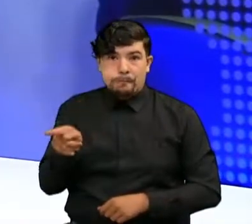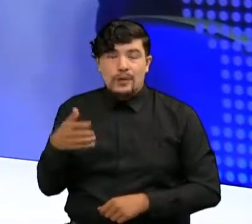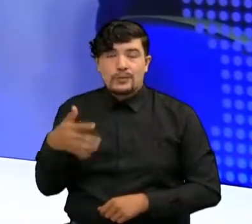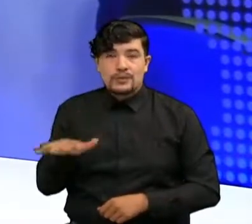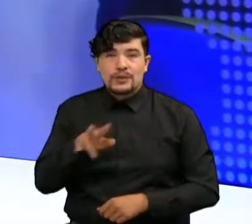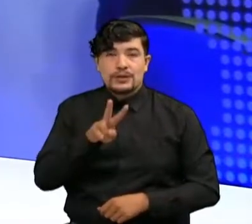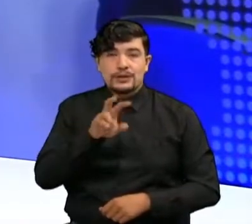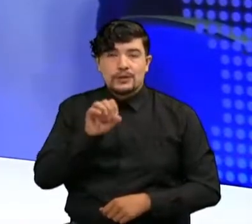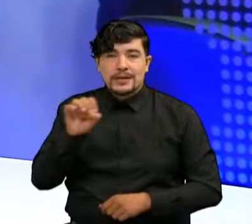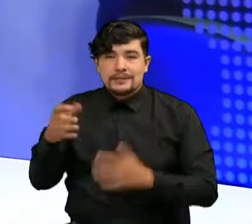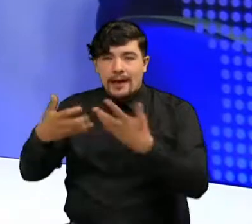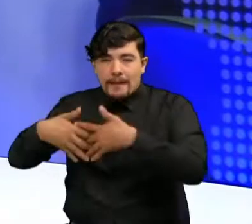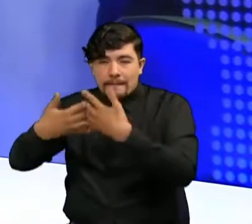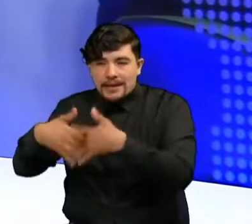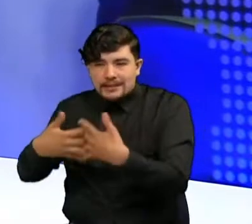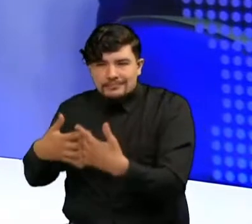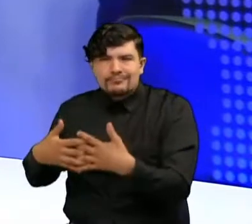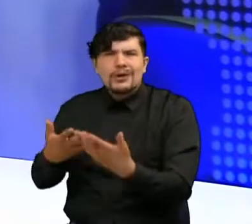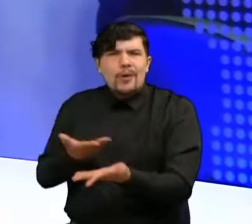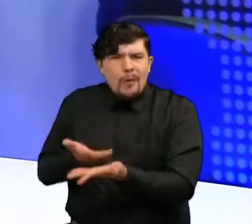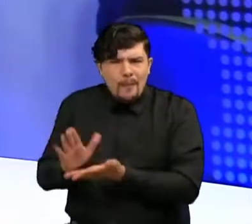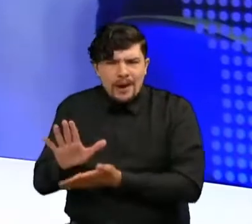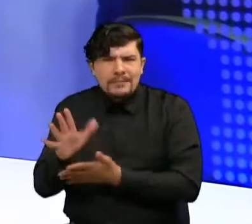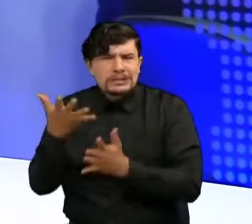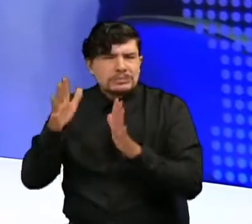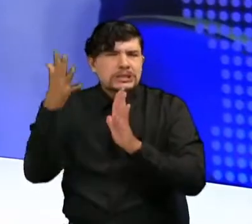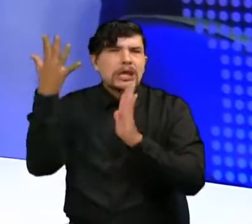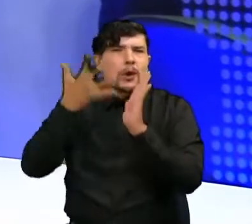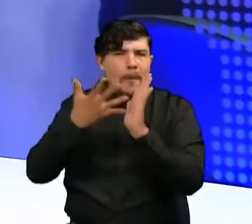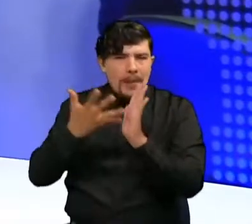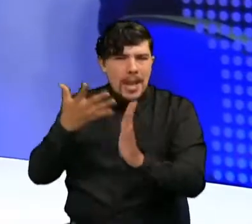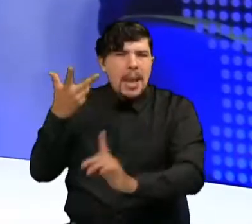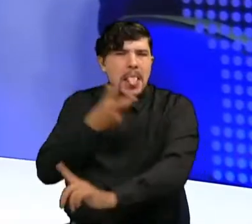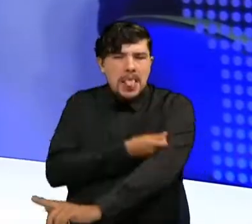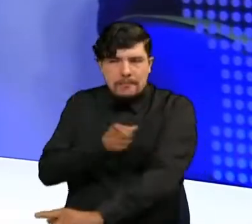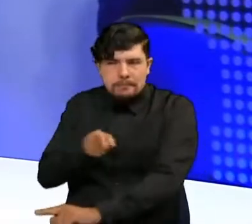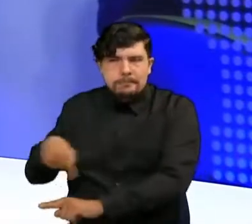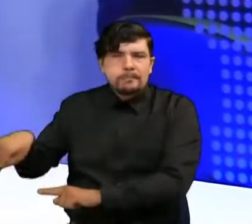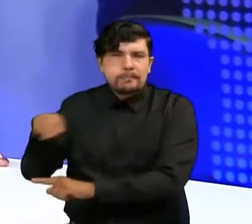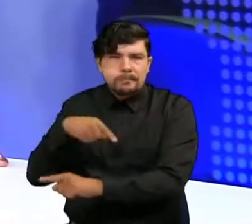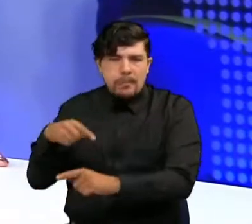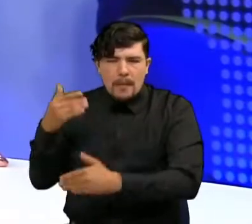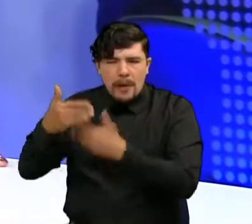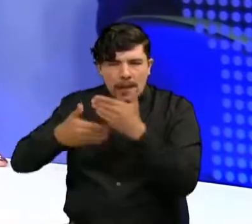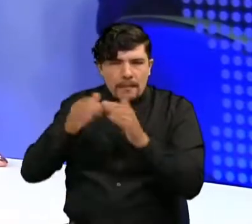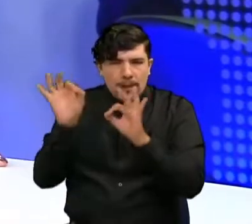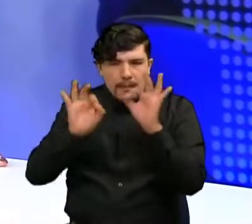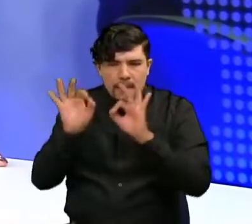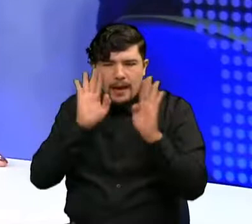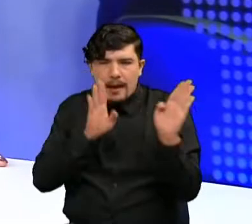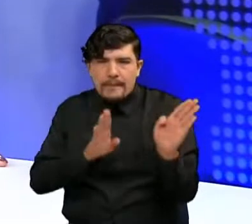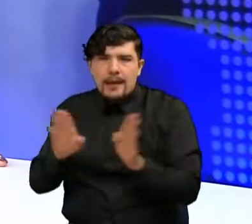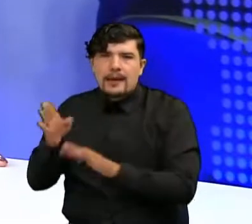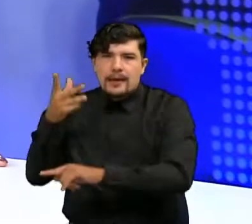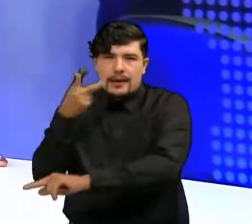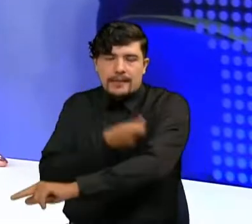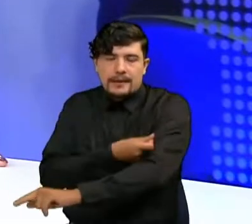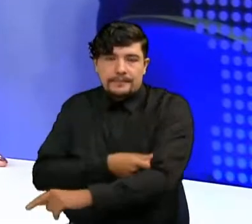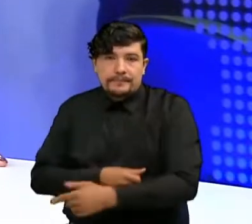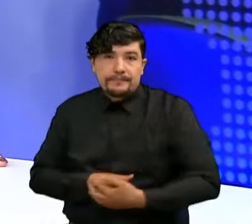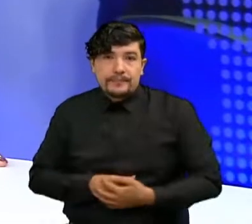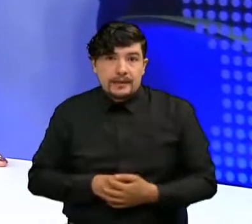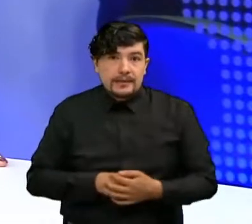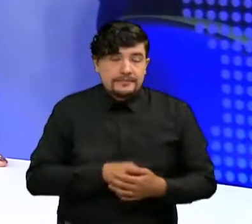primera fase de inmunización del sector productivo. Así lo anunciaron las directivas de la ANDI. Precisamente el periodista